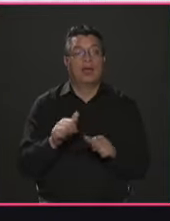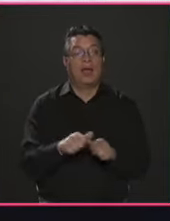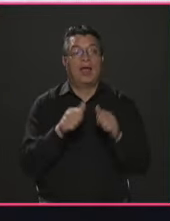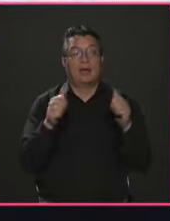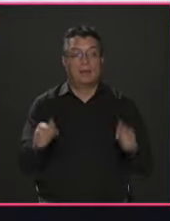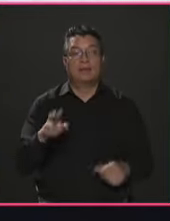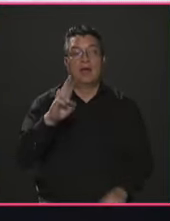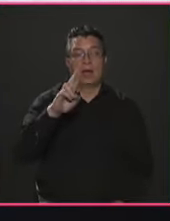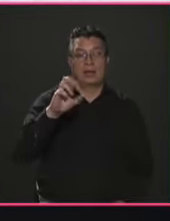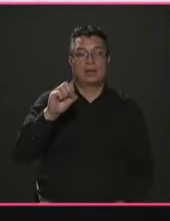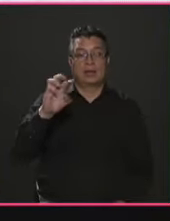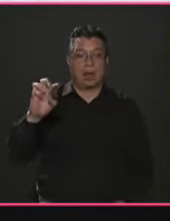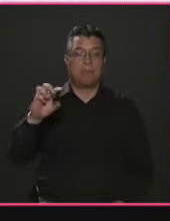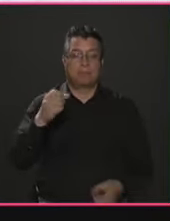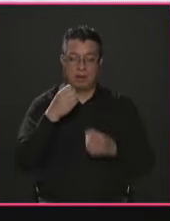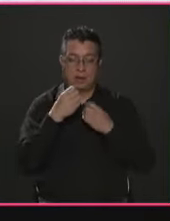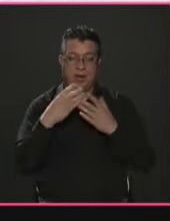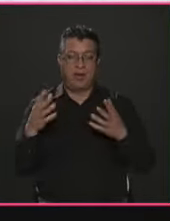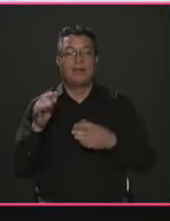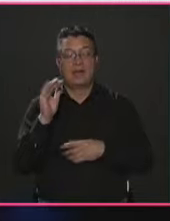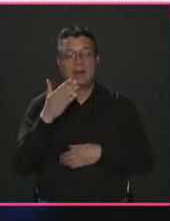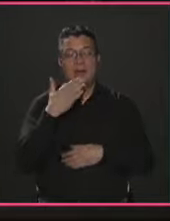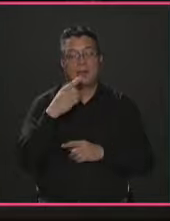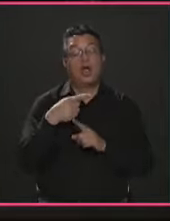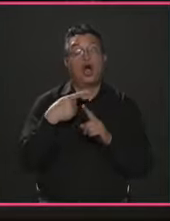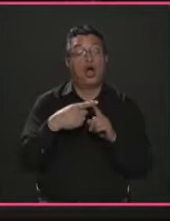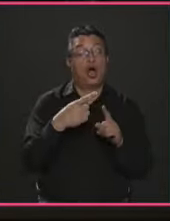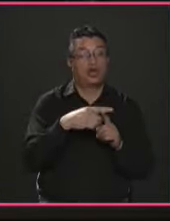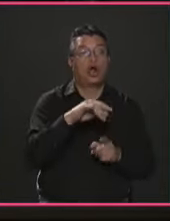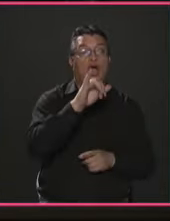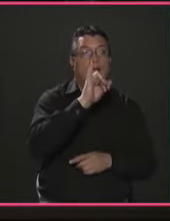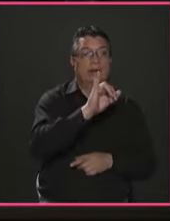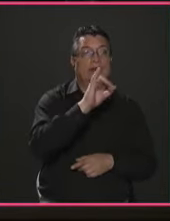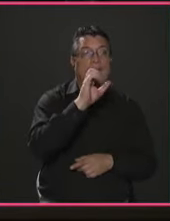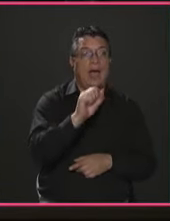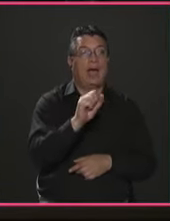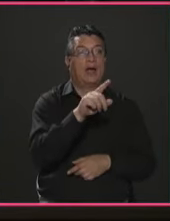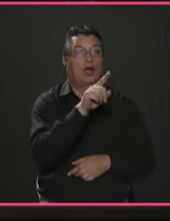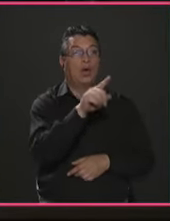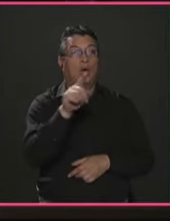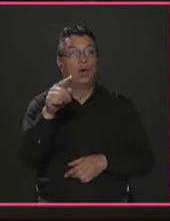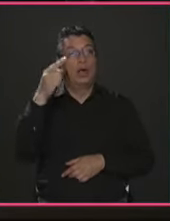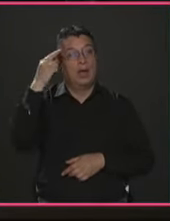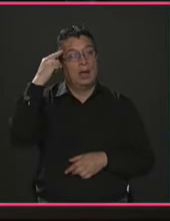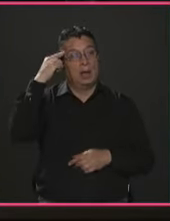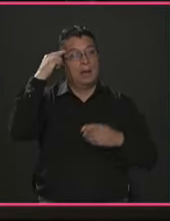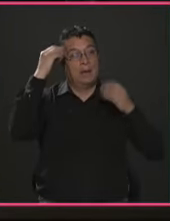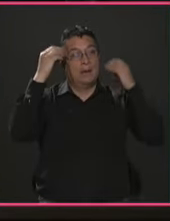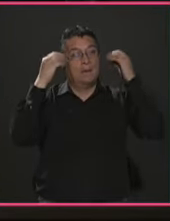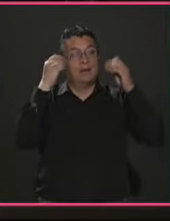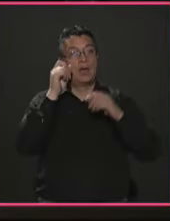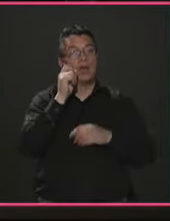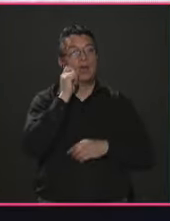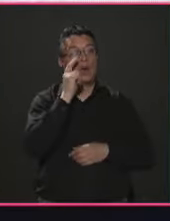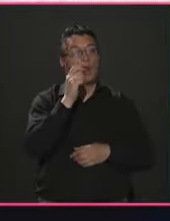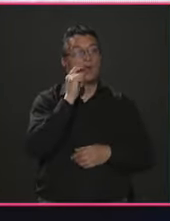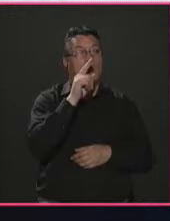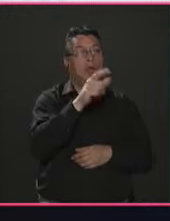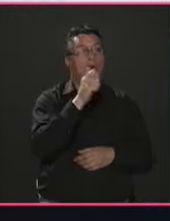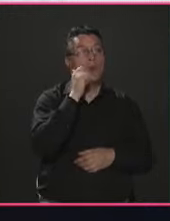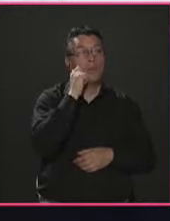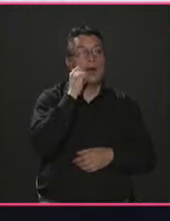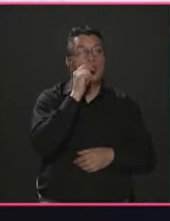rapera y el otro es hecho por la Inteligencia artificial para que ahí ustedes piensen cuál es es cuál cuál fue hecho por